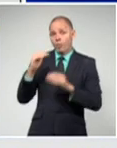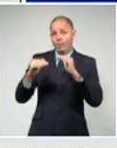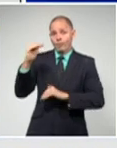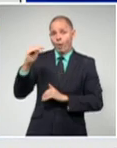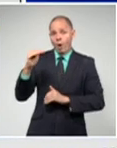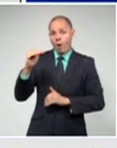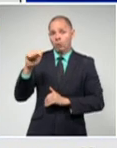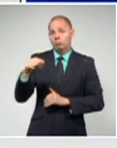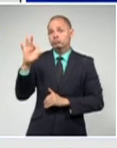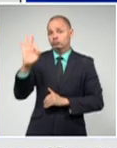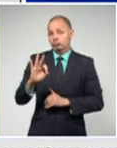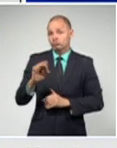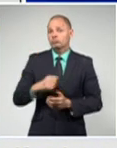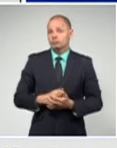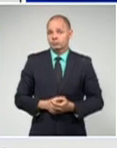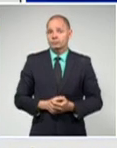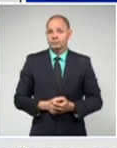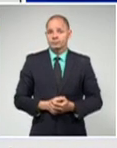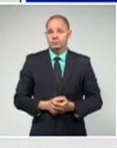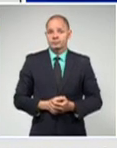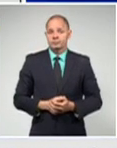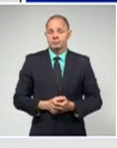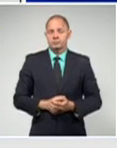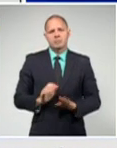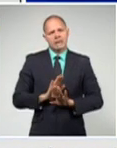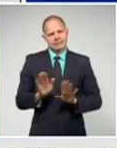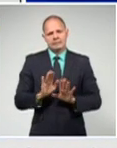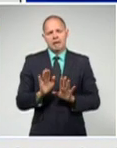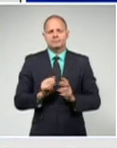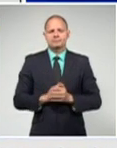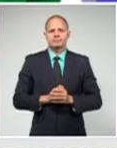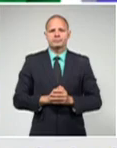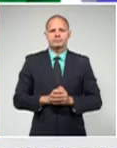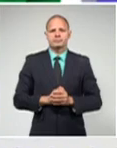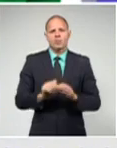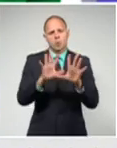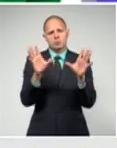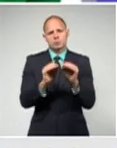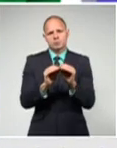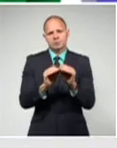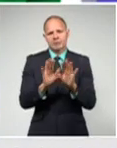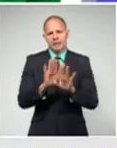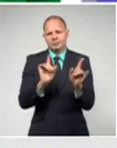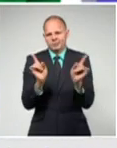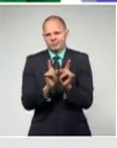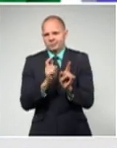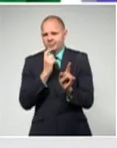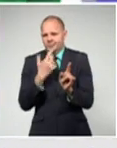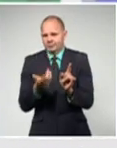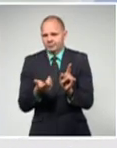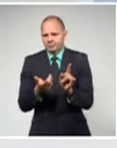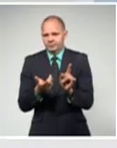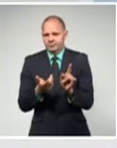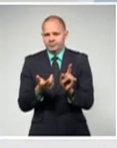este territorio. En resumen, de los